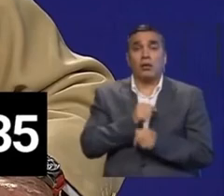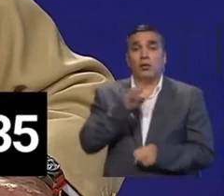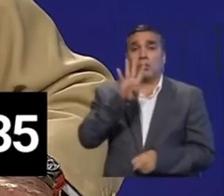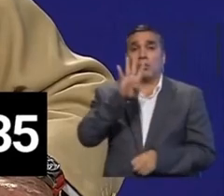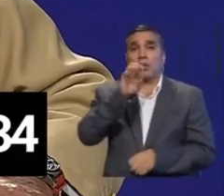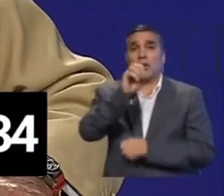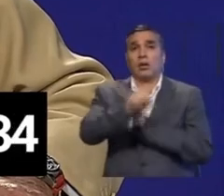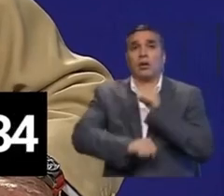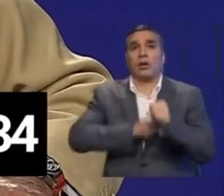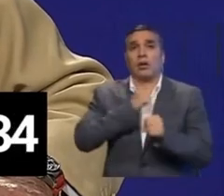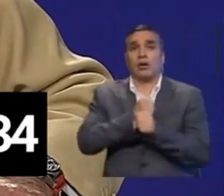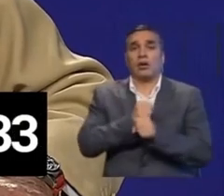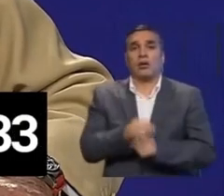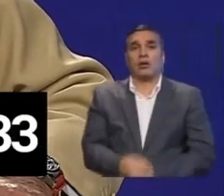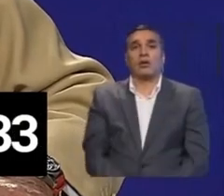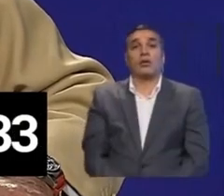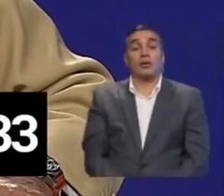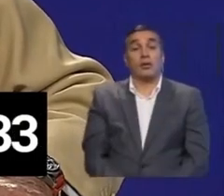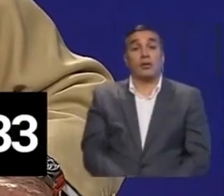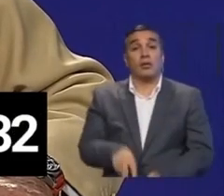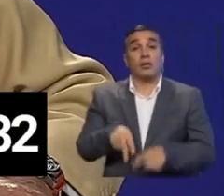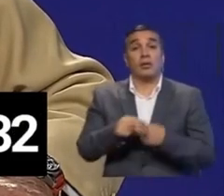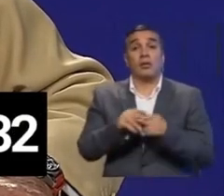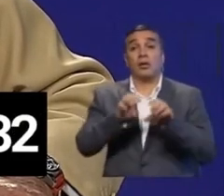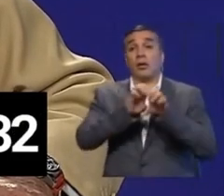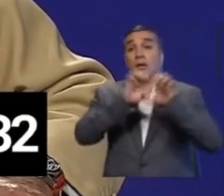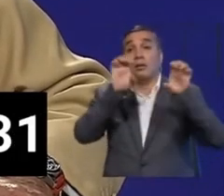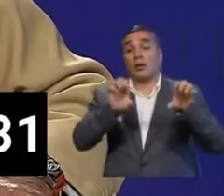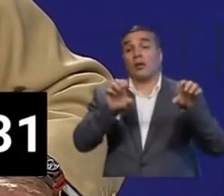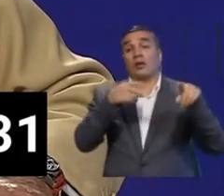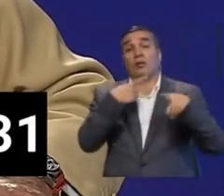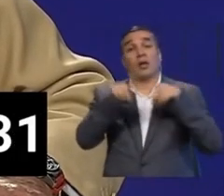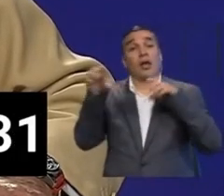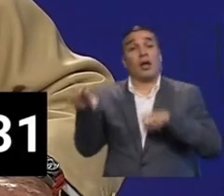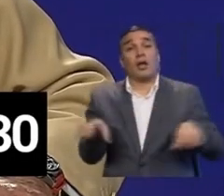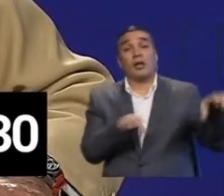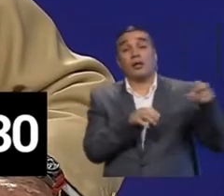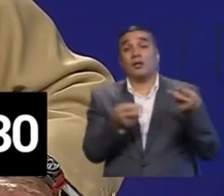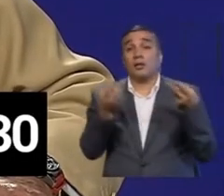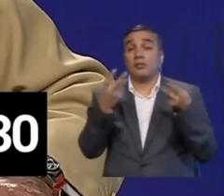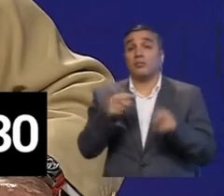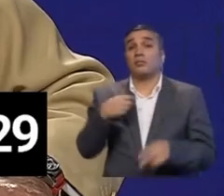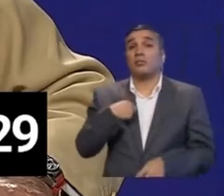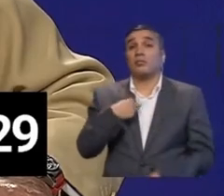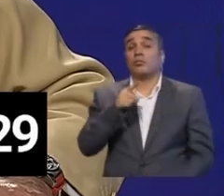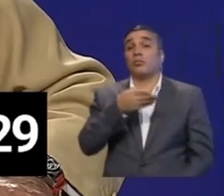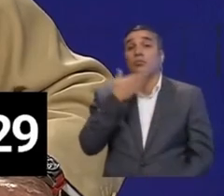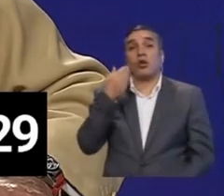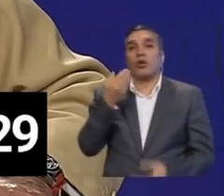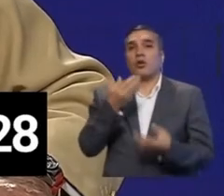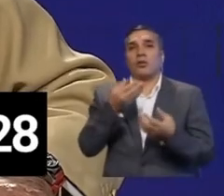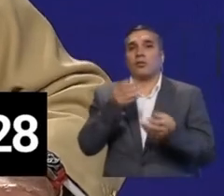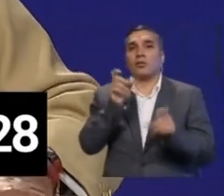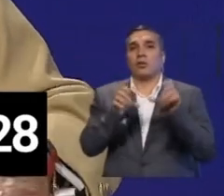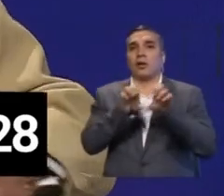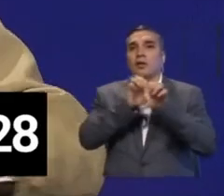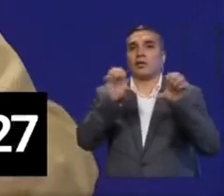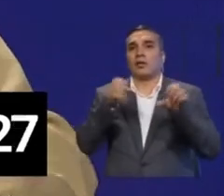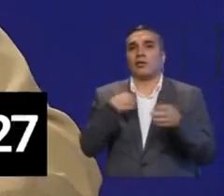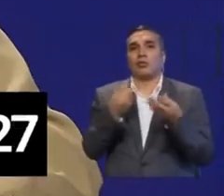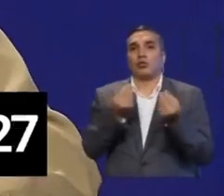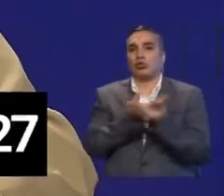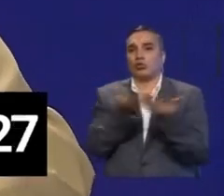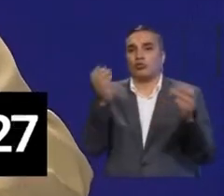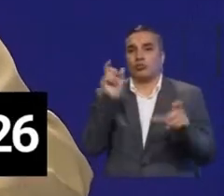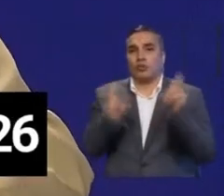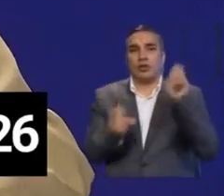40 años, haber creado empresas y actividades y quizás sido uno de los mayores empresarios que más empleo ha